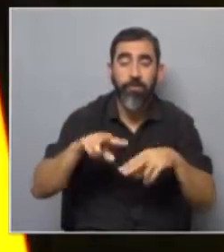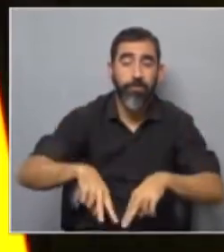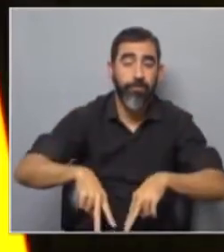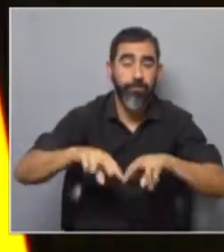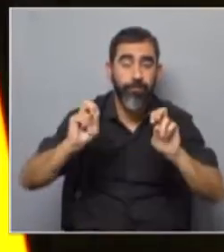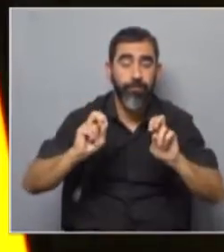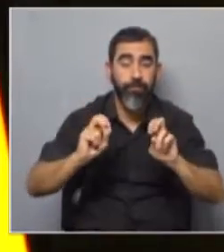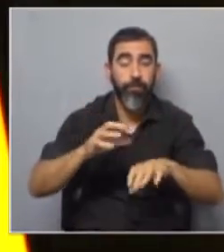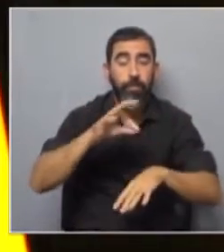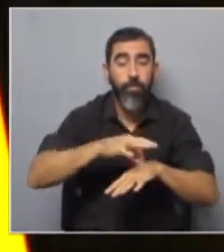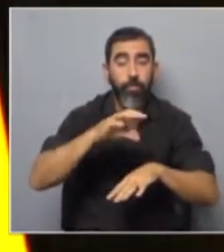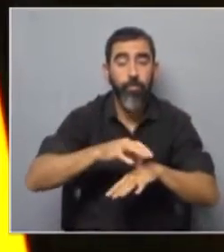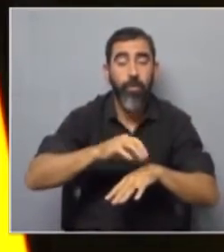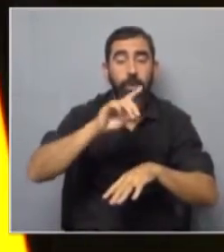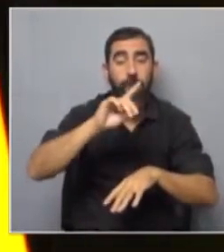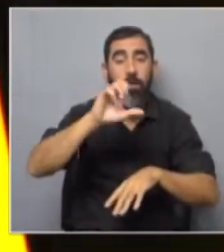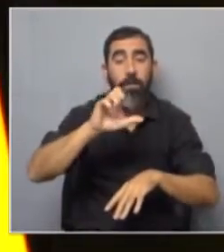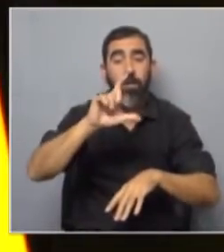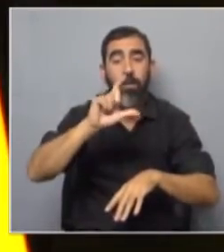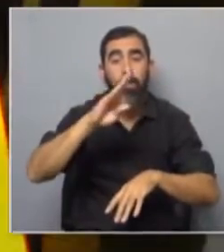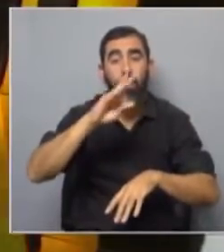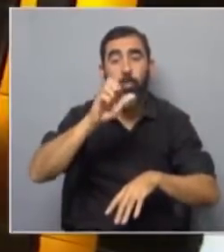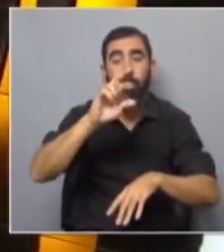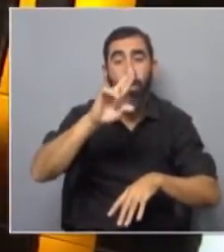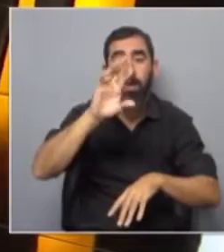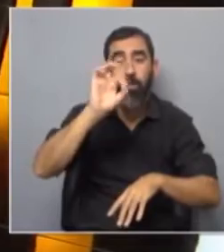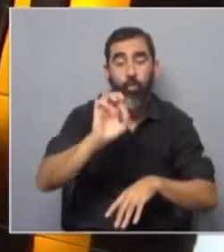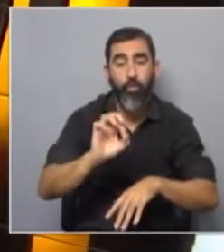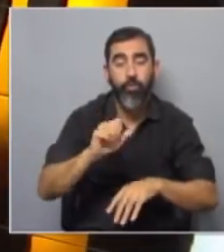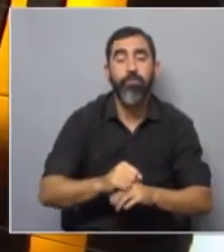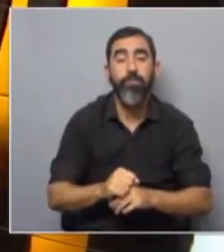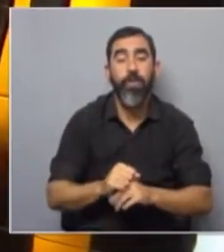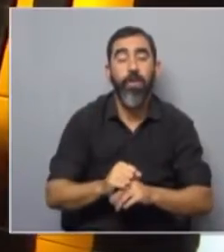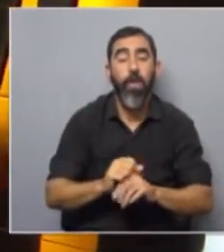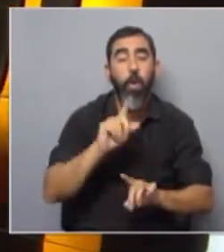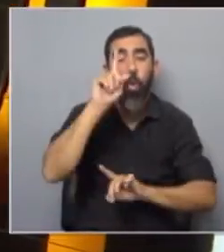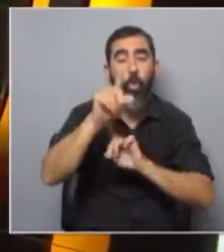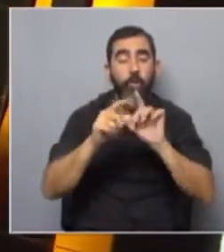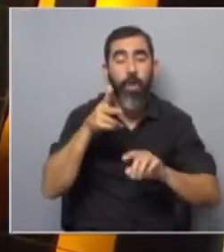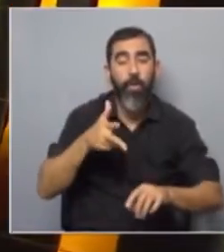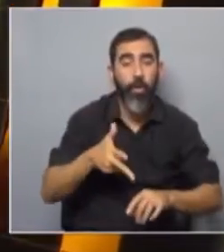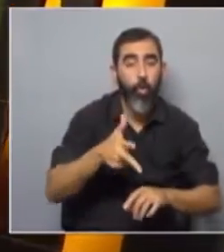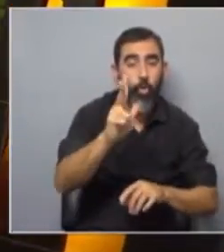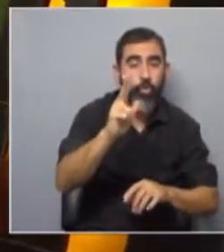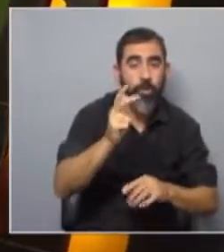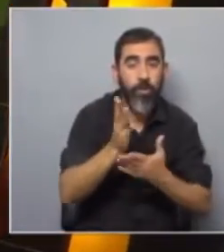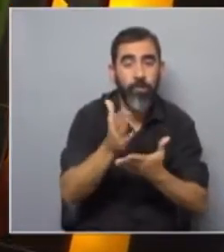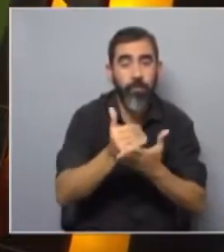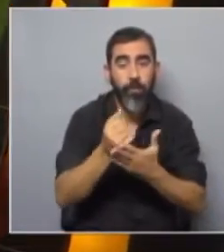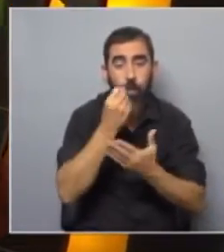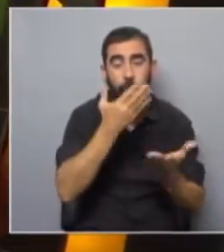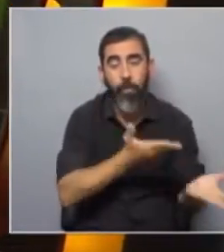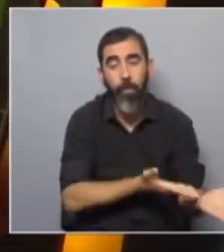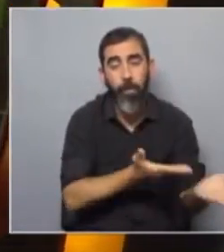investigación a la doctora Laura del Puerto, del Centro Universitario de la Región Este del Cure, de la UDELAR allí en Rocha. Laura, bienvenida, muchas gracias